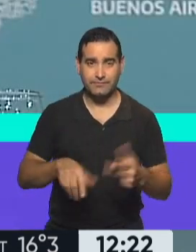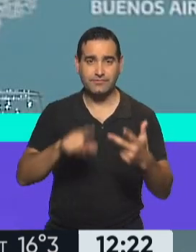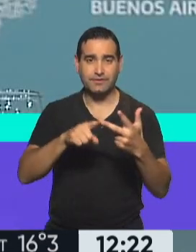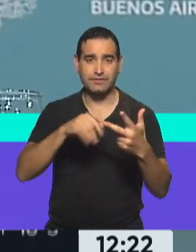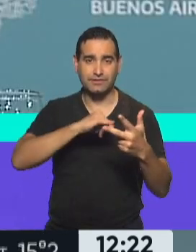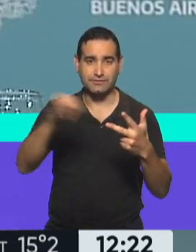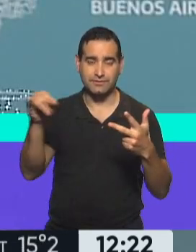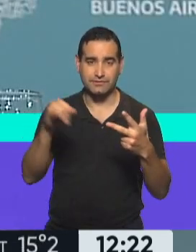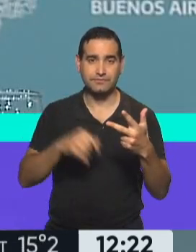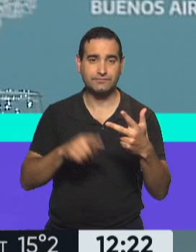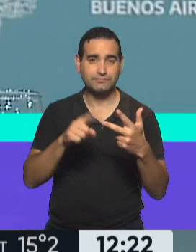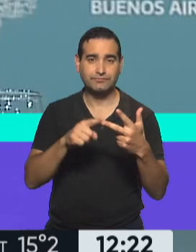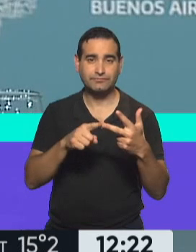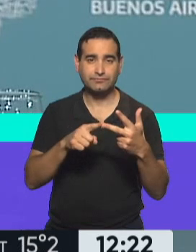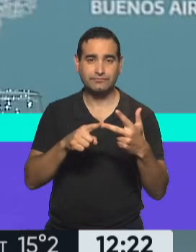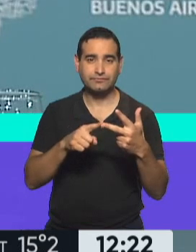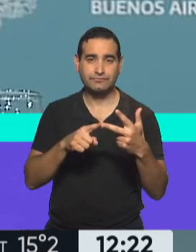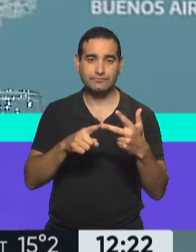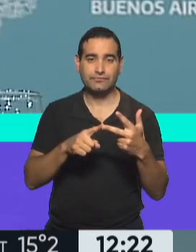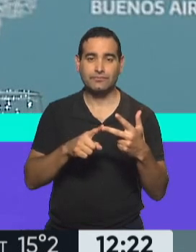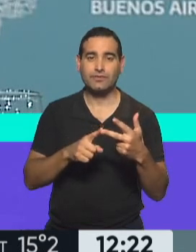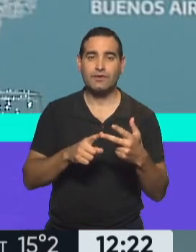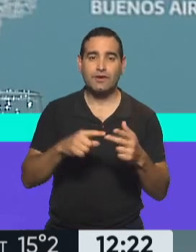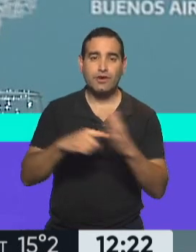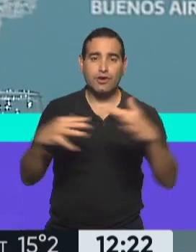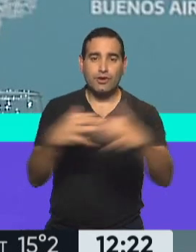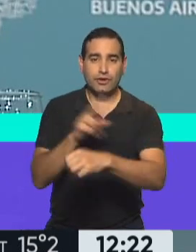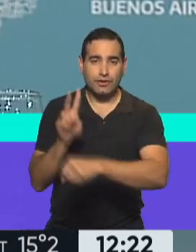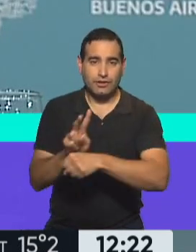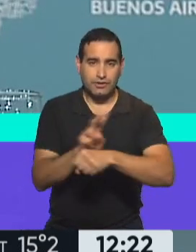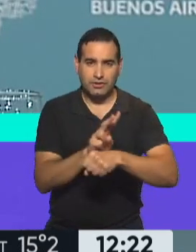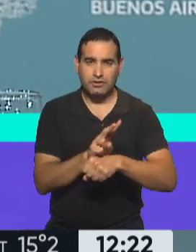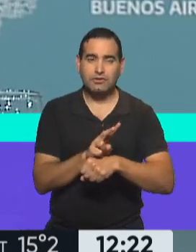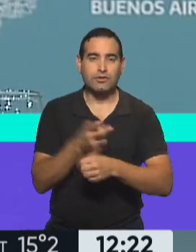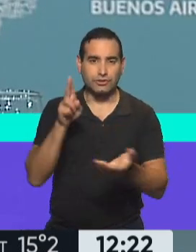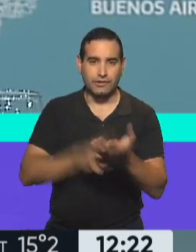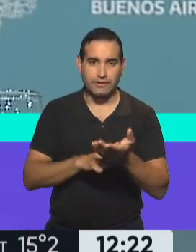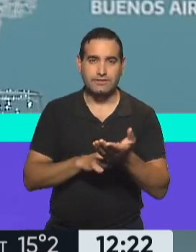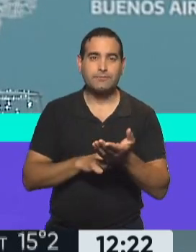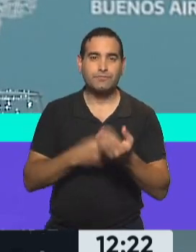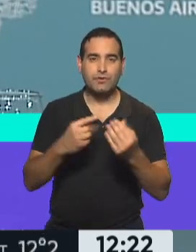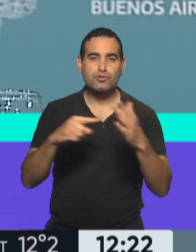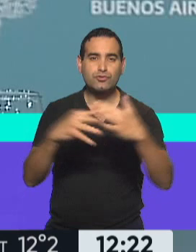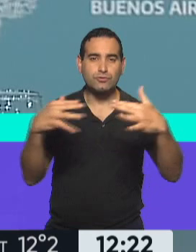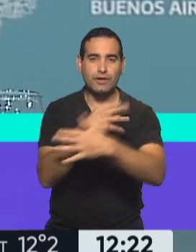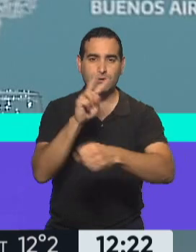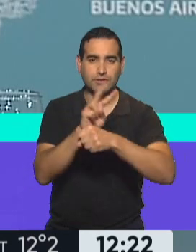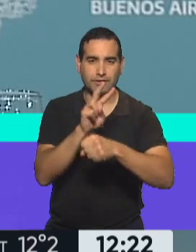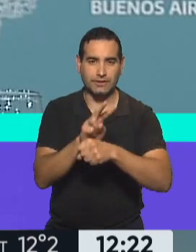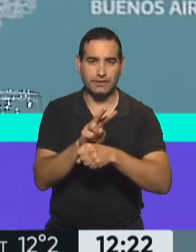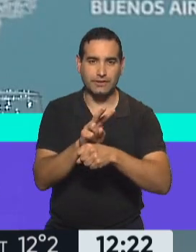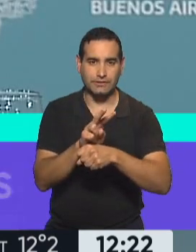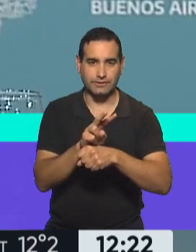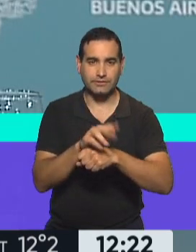anuncio tiene que ver con las ciudades protegidas. Repito, la definición de ciudades protegidas